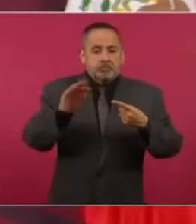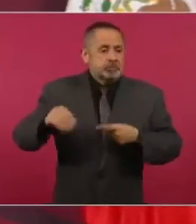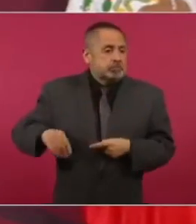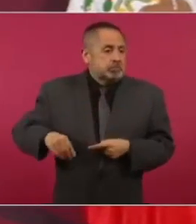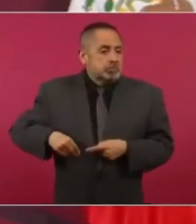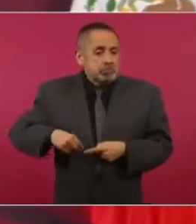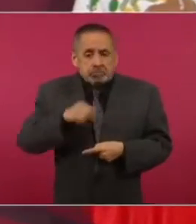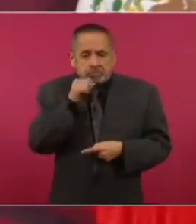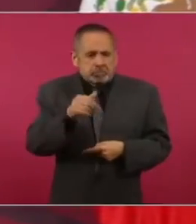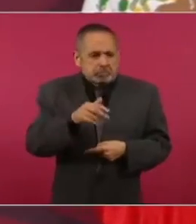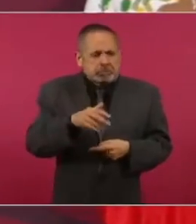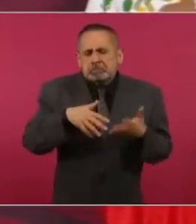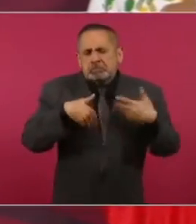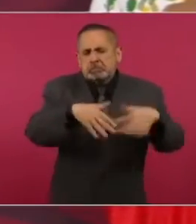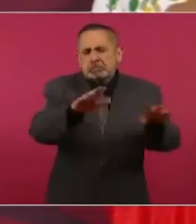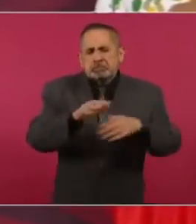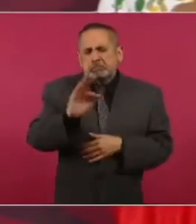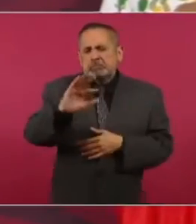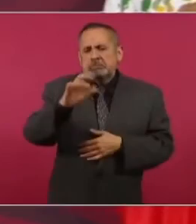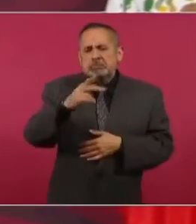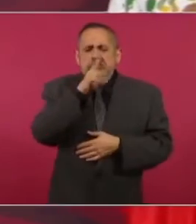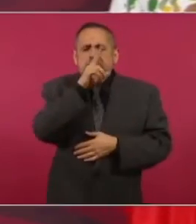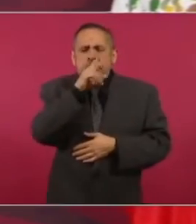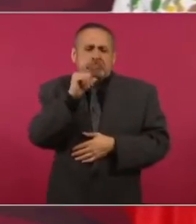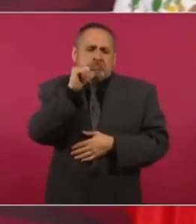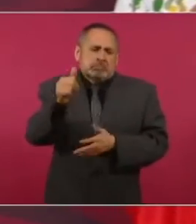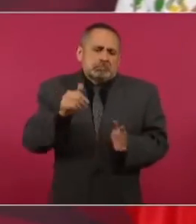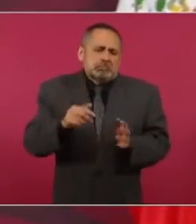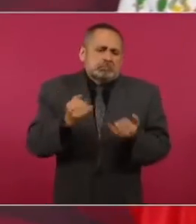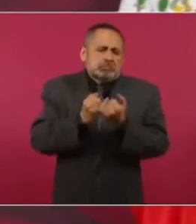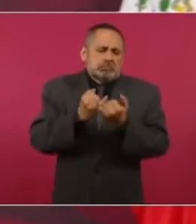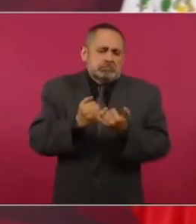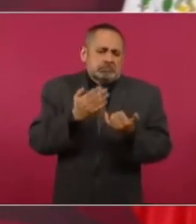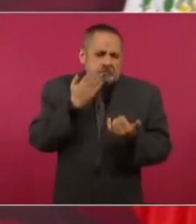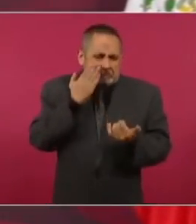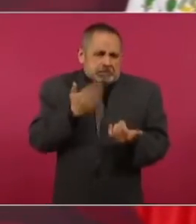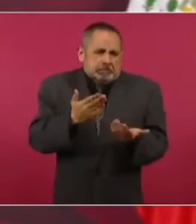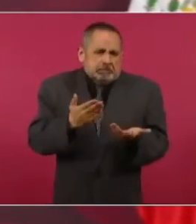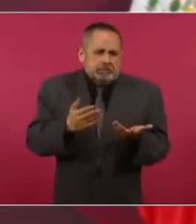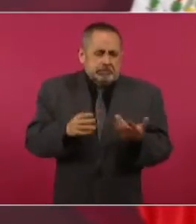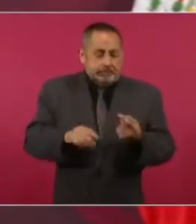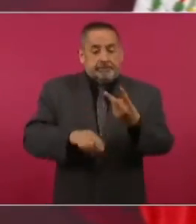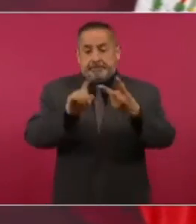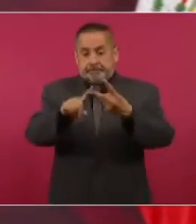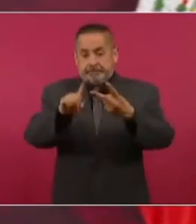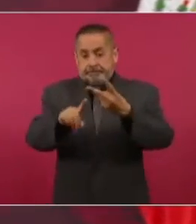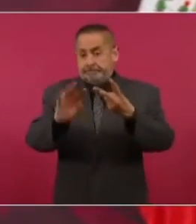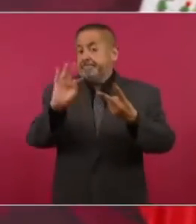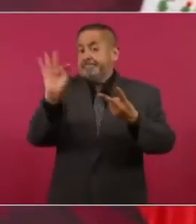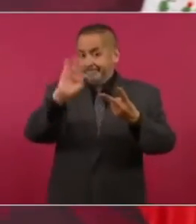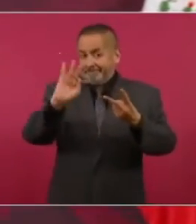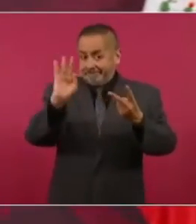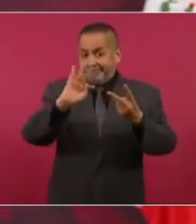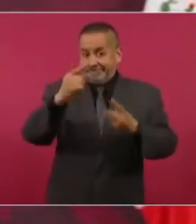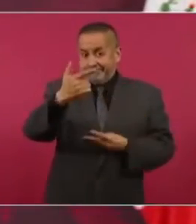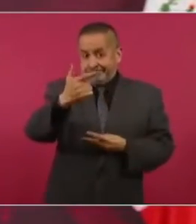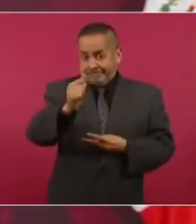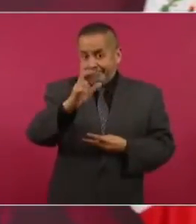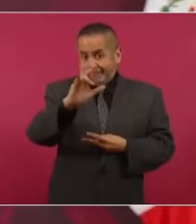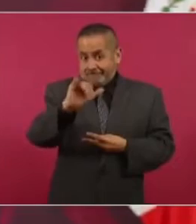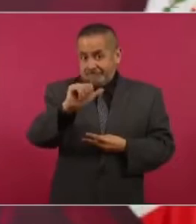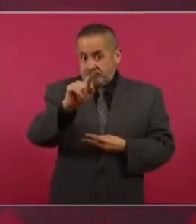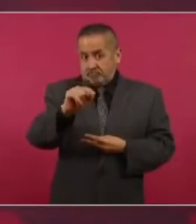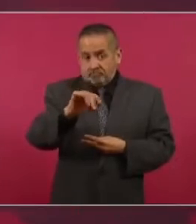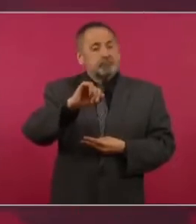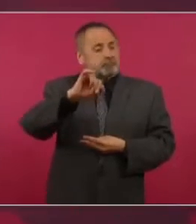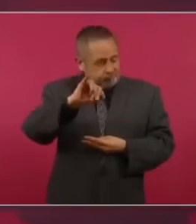preocupación puede tener Calderón? Nada. La segunda es que si se metió, García Luna le van a aprobar